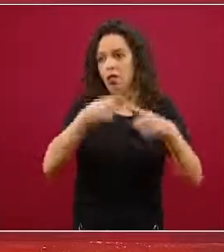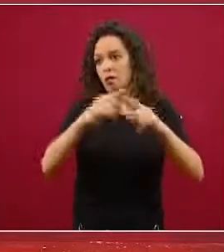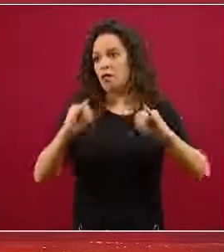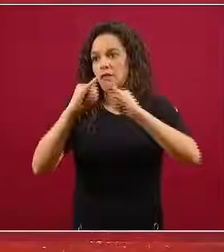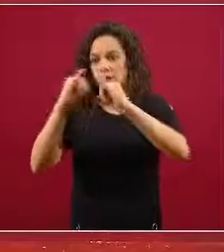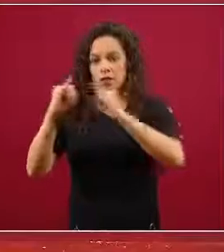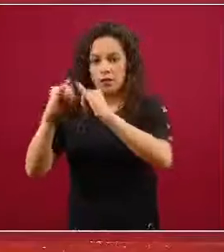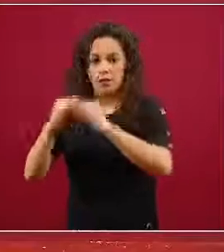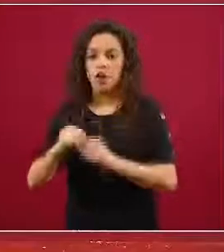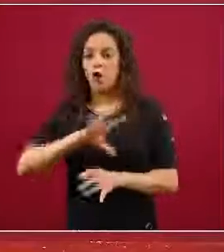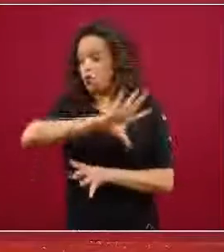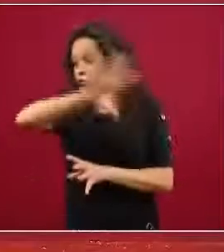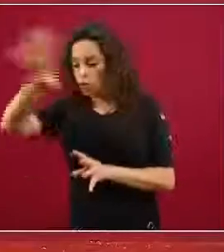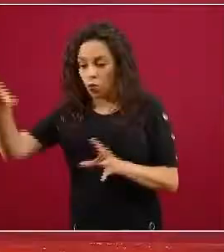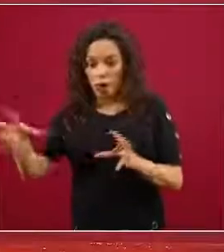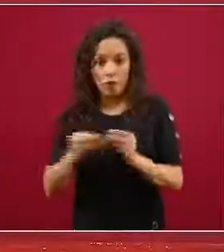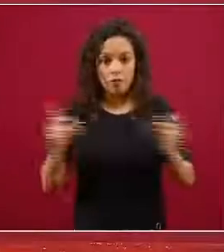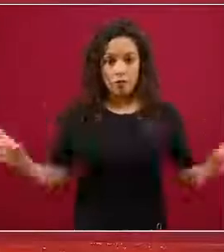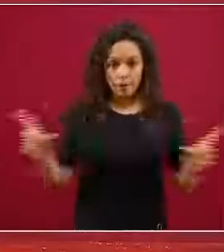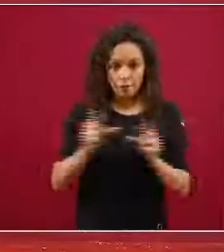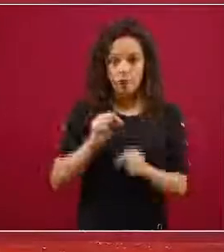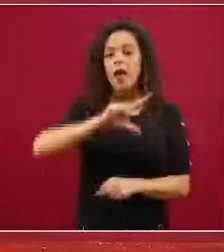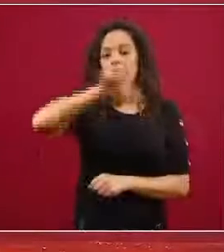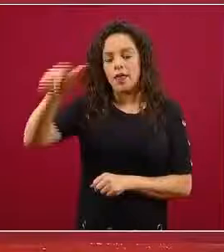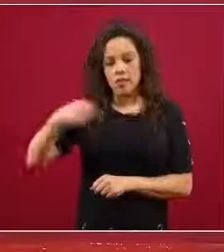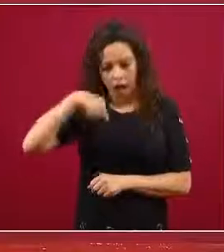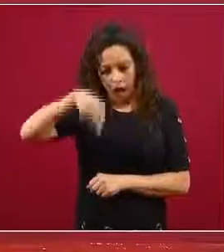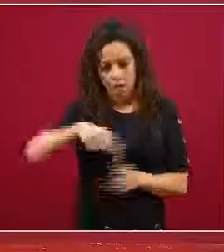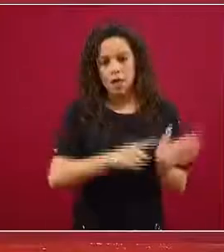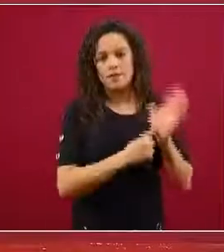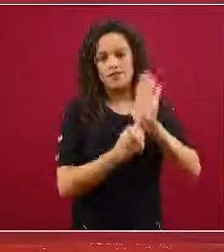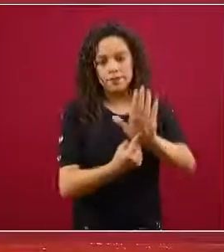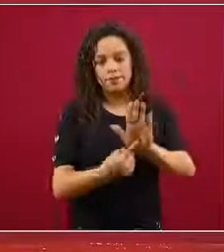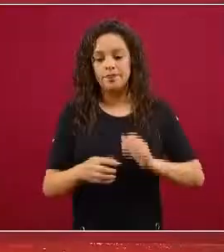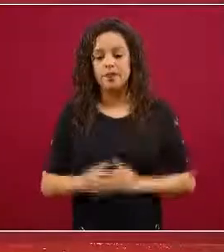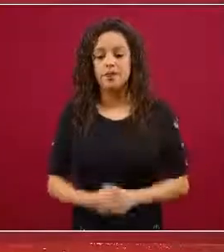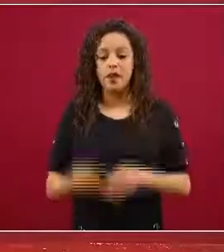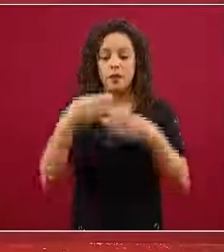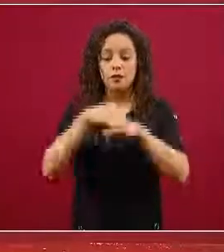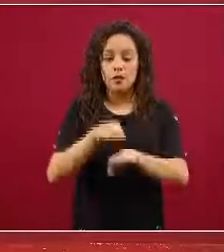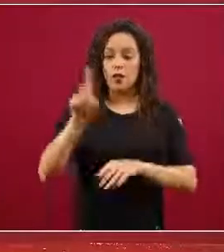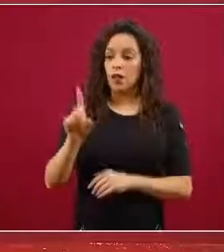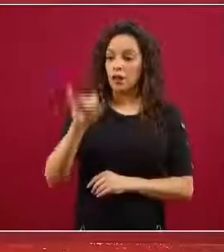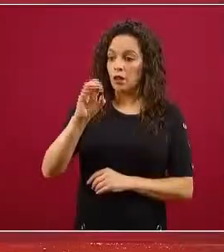a hacer una síntesis y la traemos. Sobre el dióxido de cloro y también